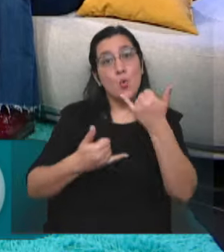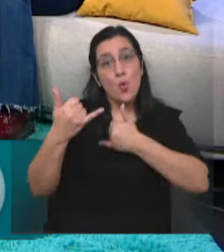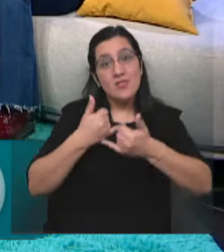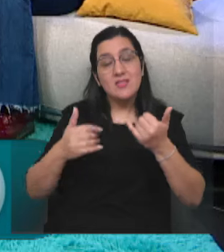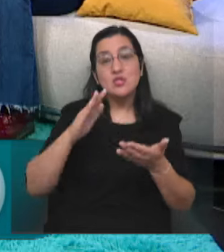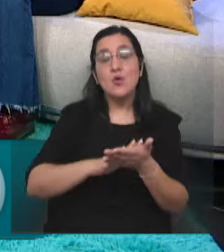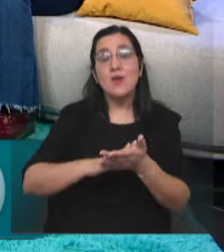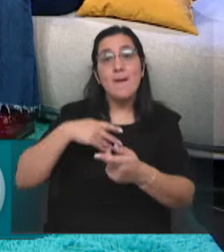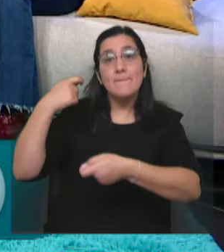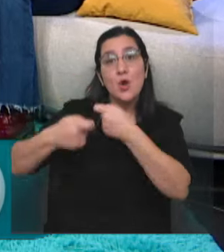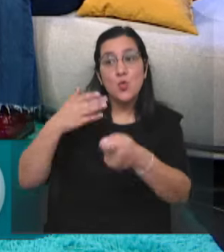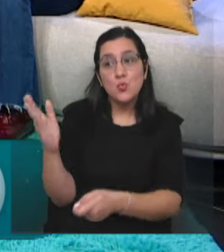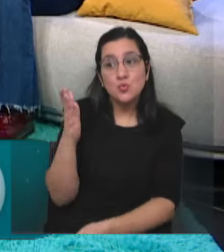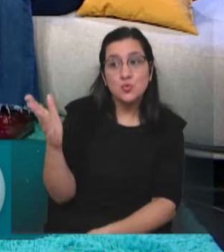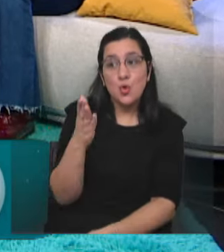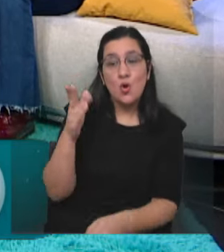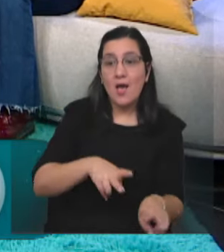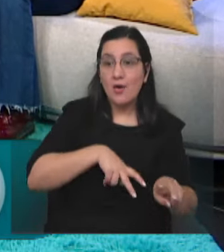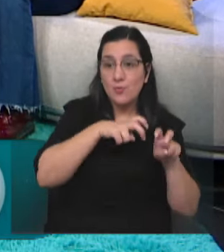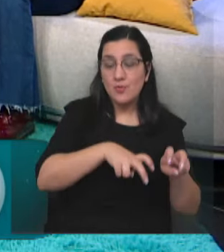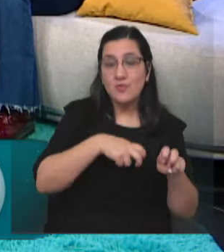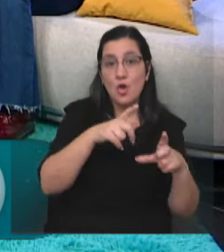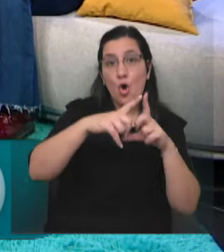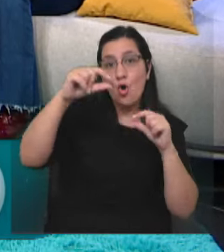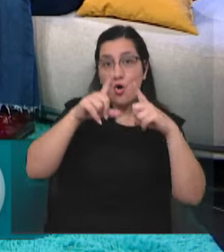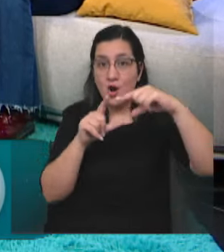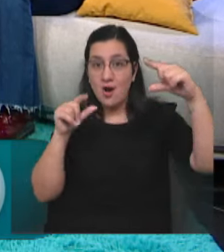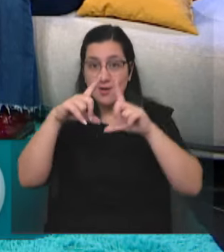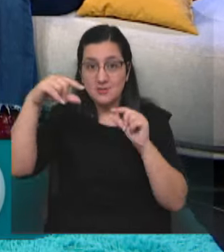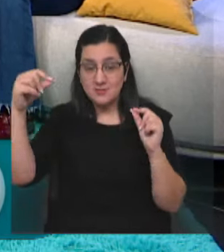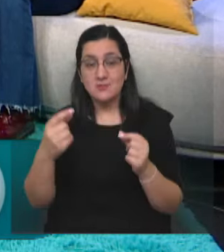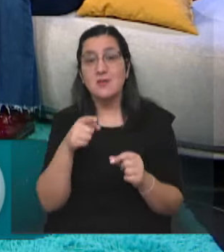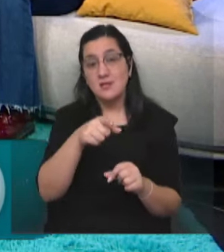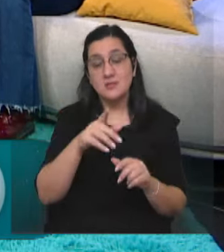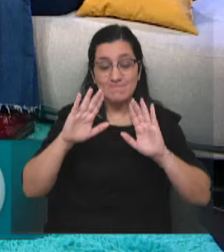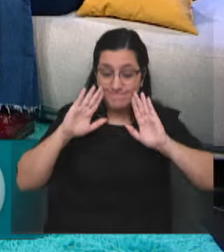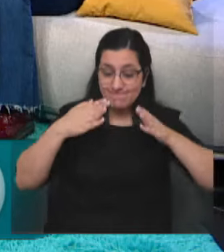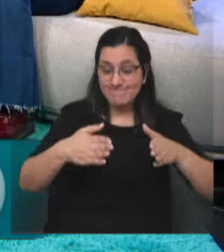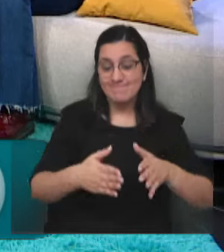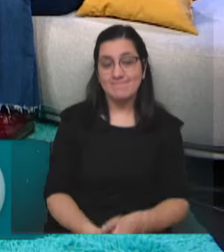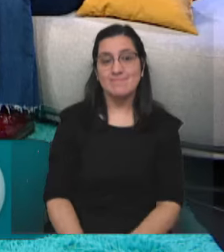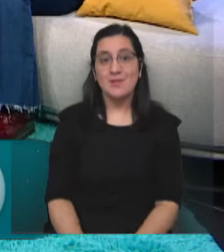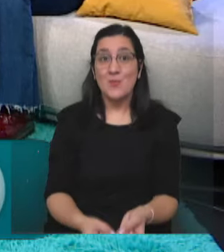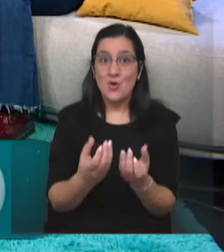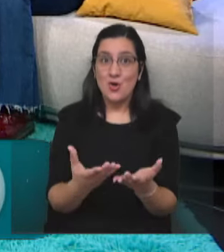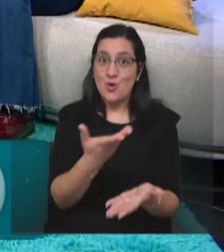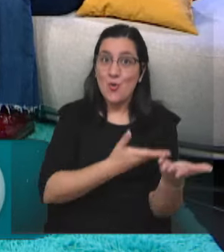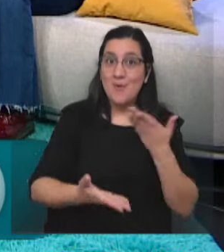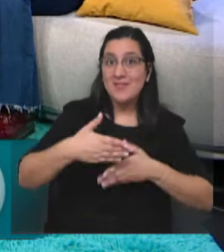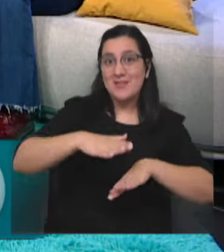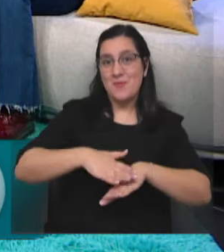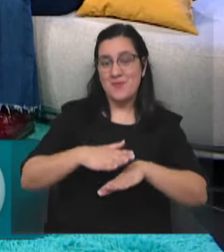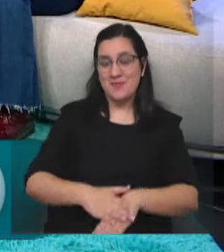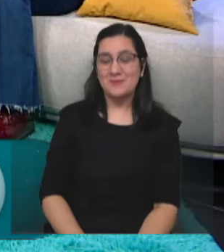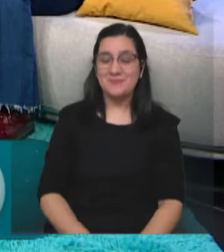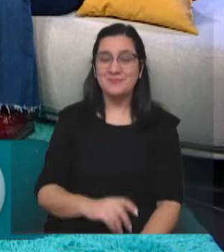de la producción agropecuaria, en realidad de la producción hortícola, ¿no? Que es lo que Álvaro más se dedica. Y bueno, y compartir este momento también.